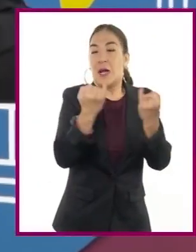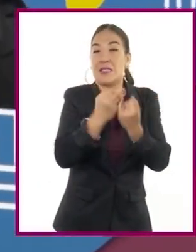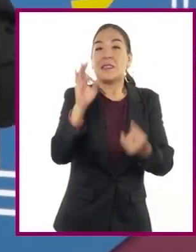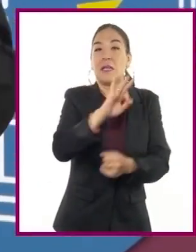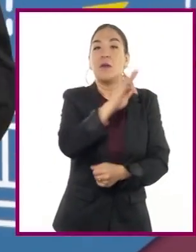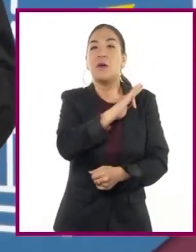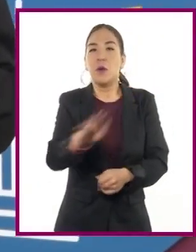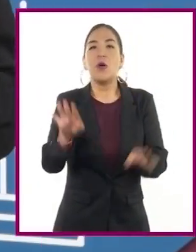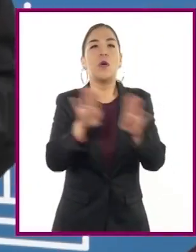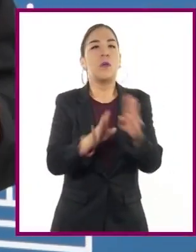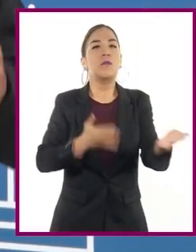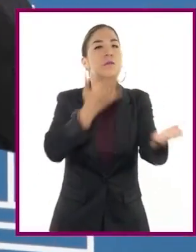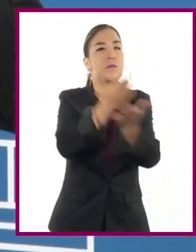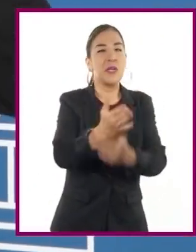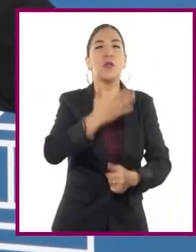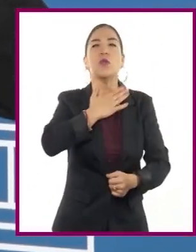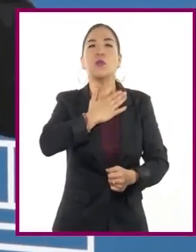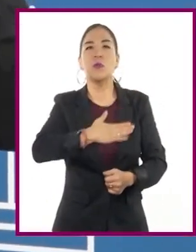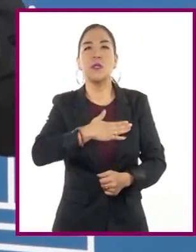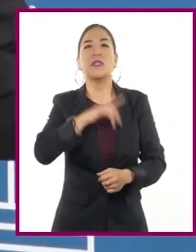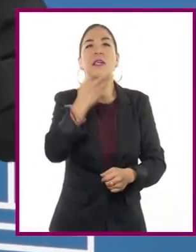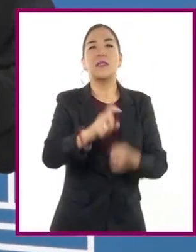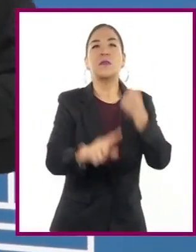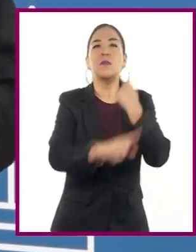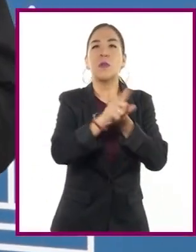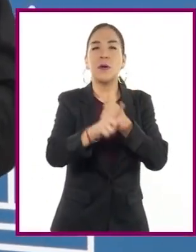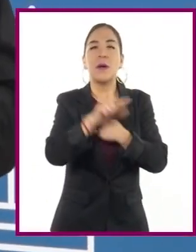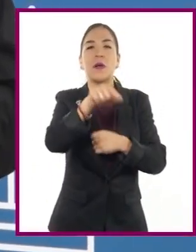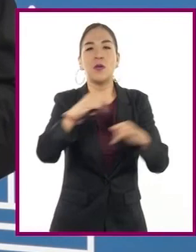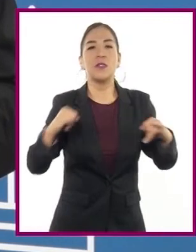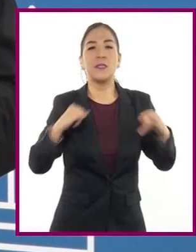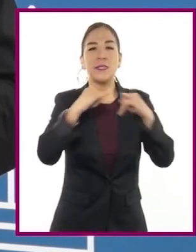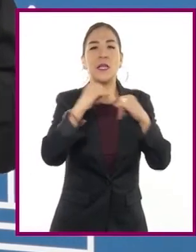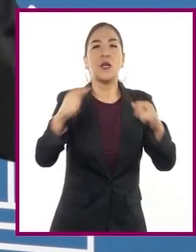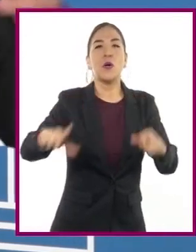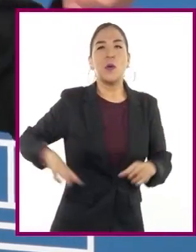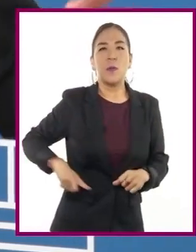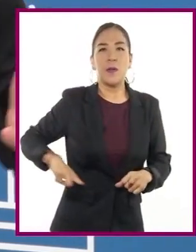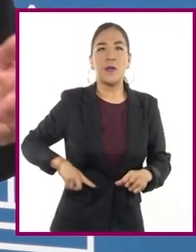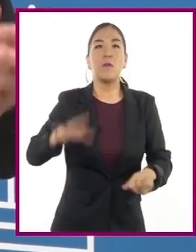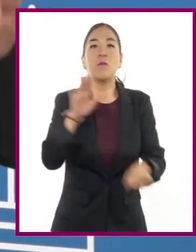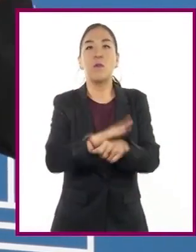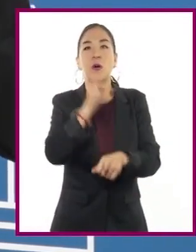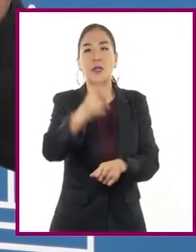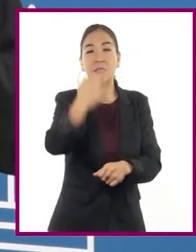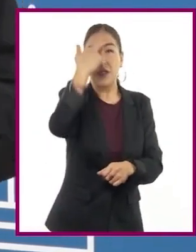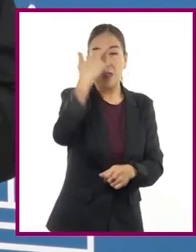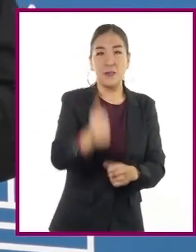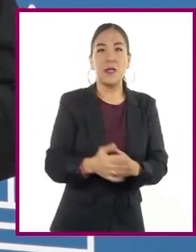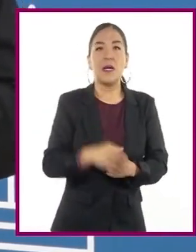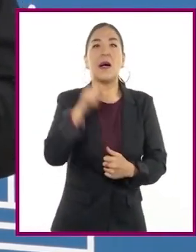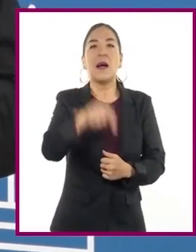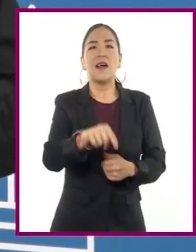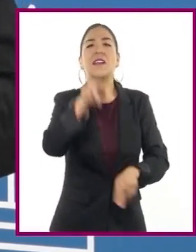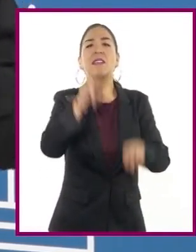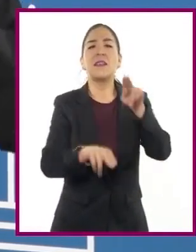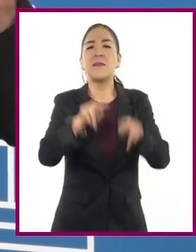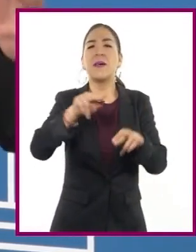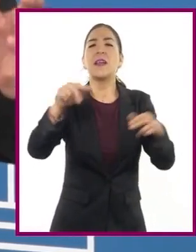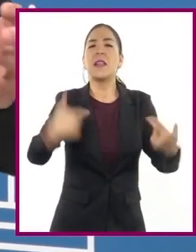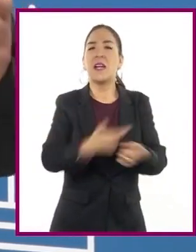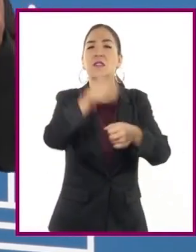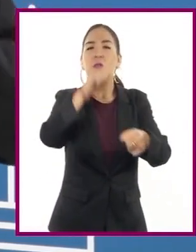posibilidad de exigir justicia ante las instancias de gobierno. Para ello, a nivel nacional está